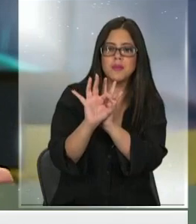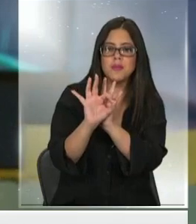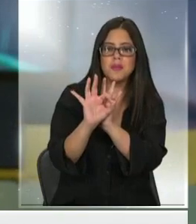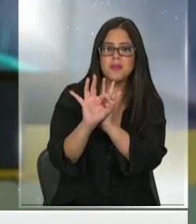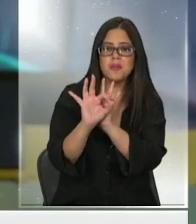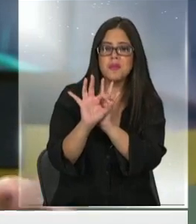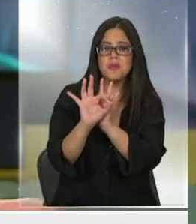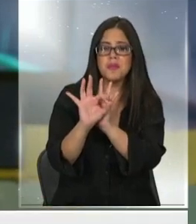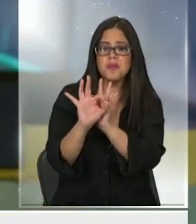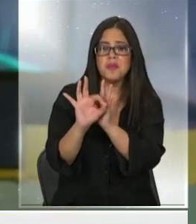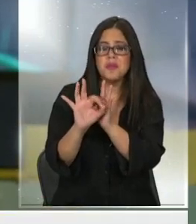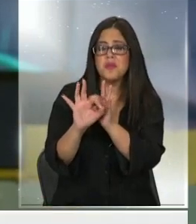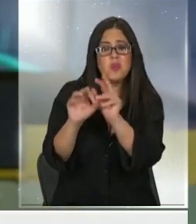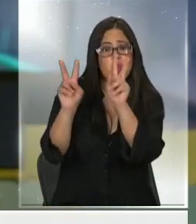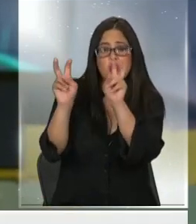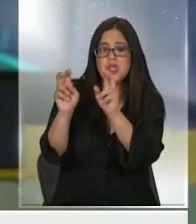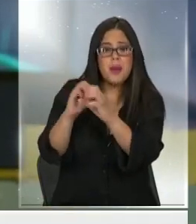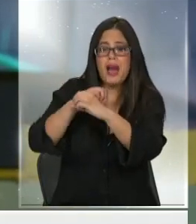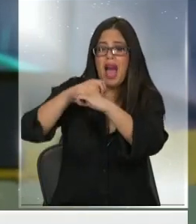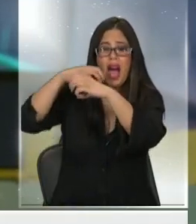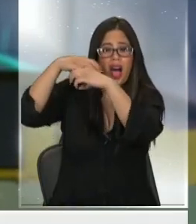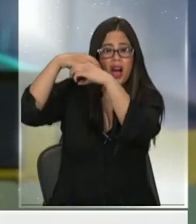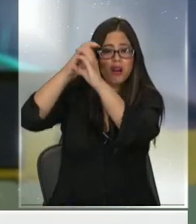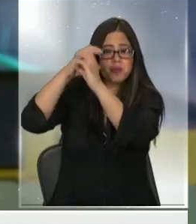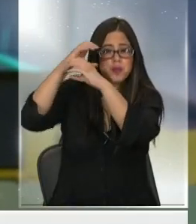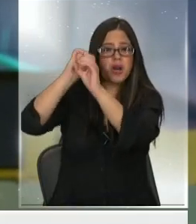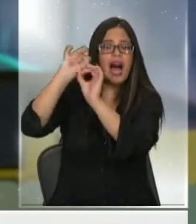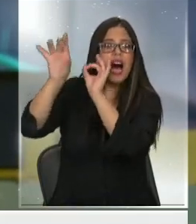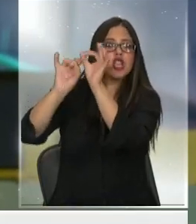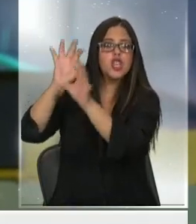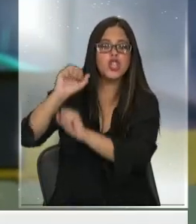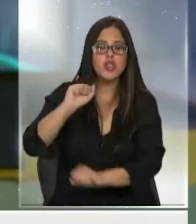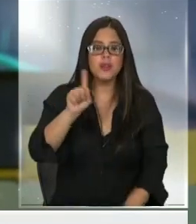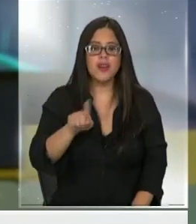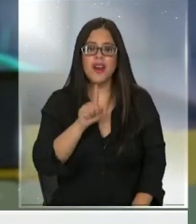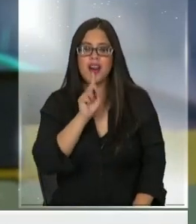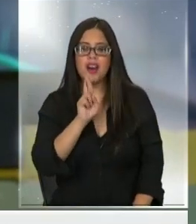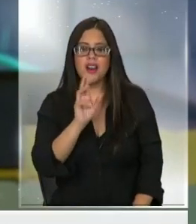el astronómico, un espectáculo astronómico que pudimos presenciar. Ahí